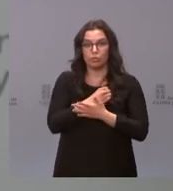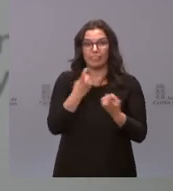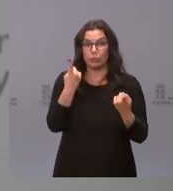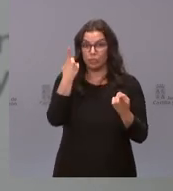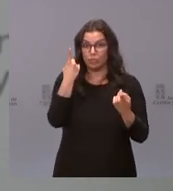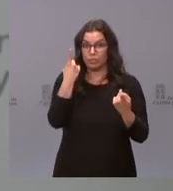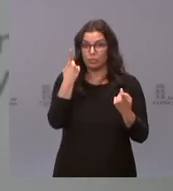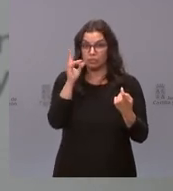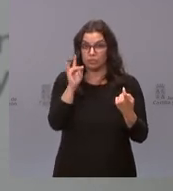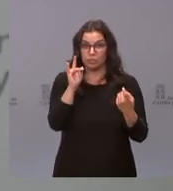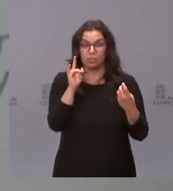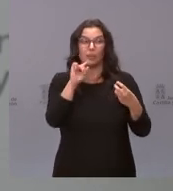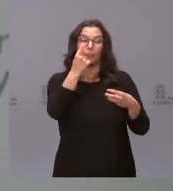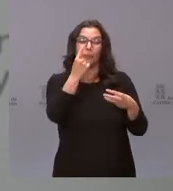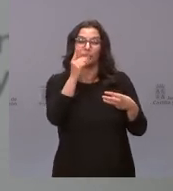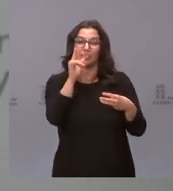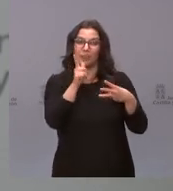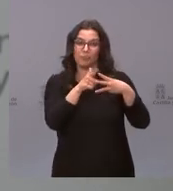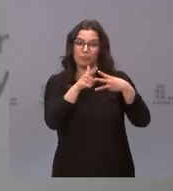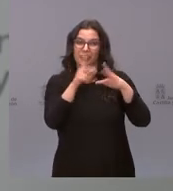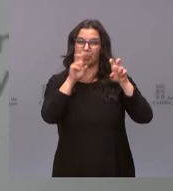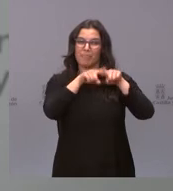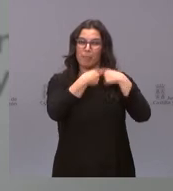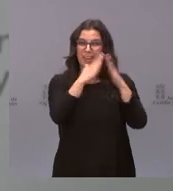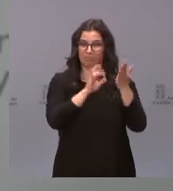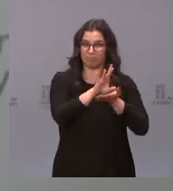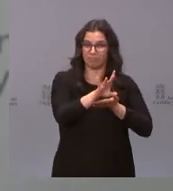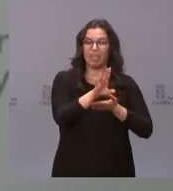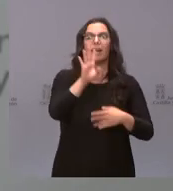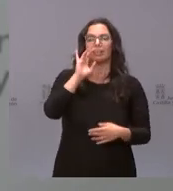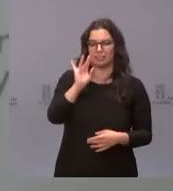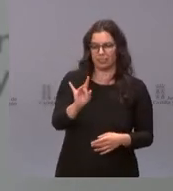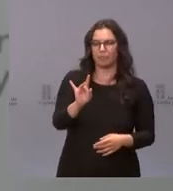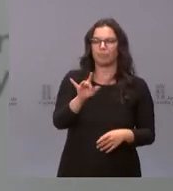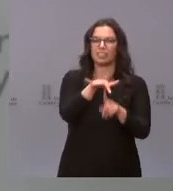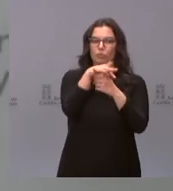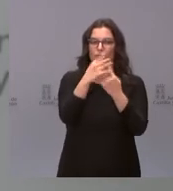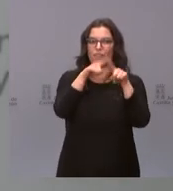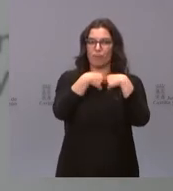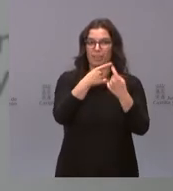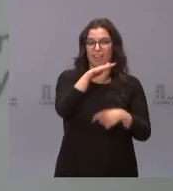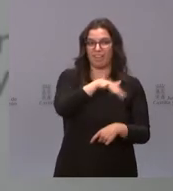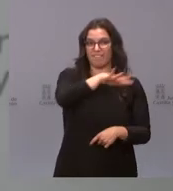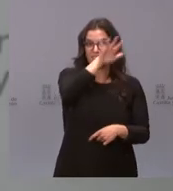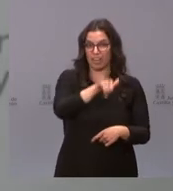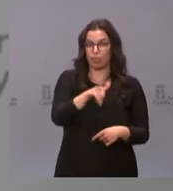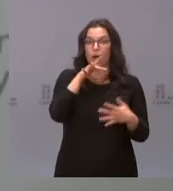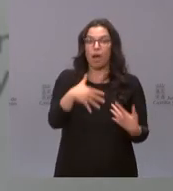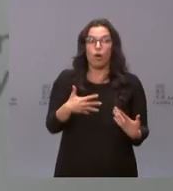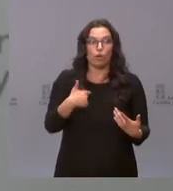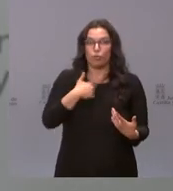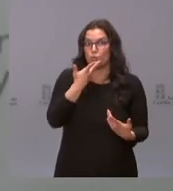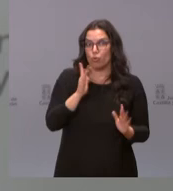una bueno había una pregunta sobre una familia de esenciales sobre la situación de la familia alberto en estos momentos